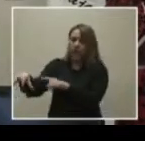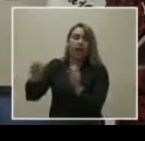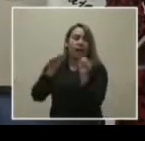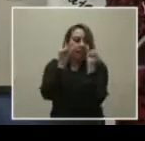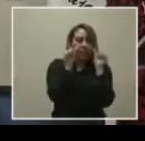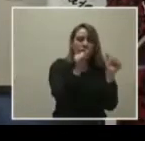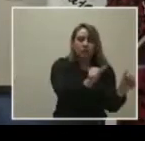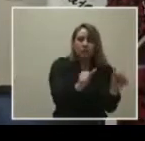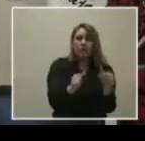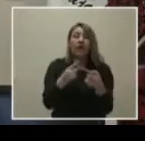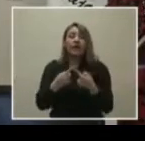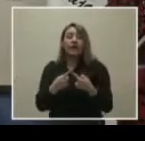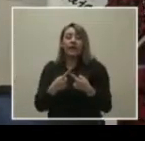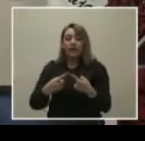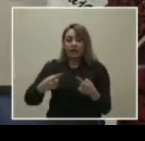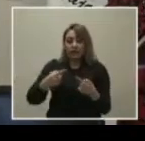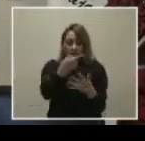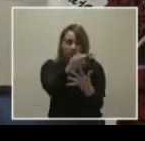integrada por